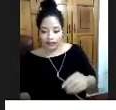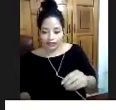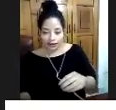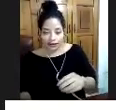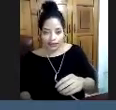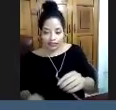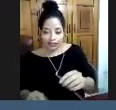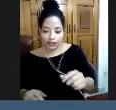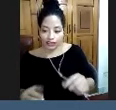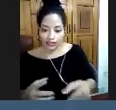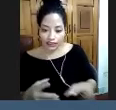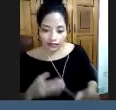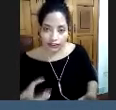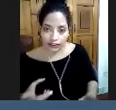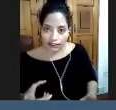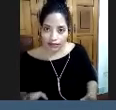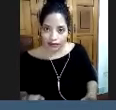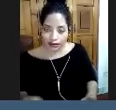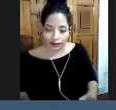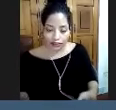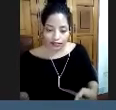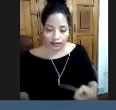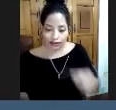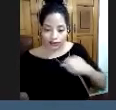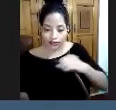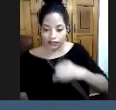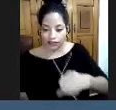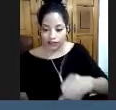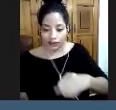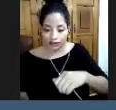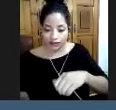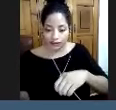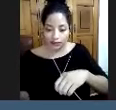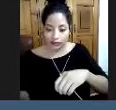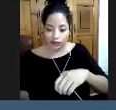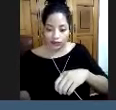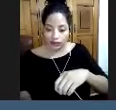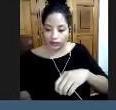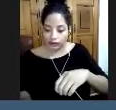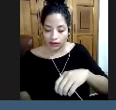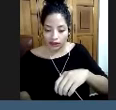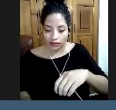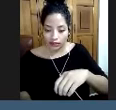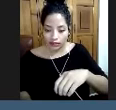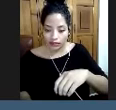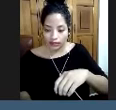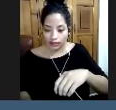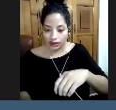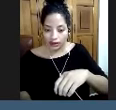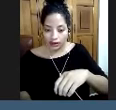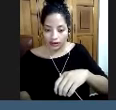Muchas gracias, Aileen. Sobre este tema de la seguridad, sé que nos interesa mucho a todos y a todas.